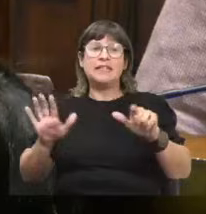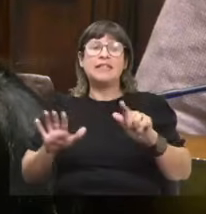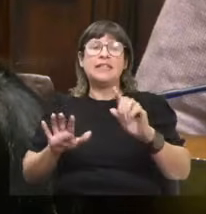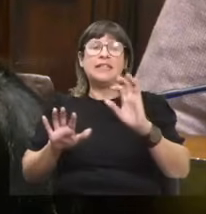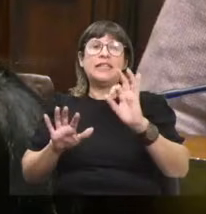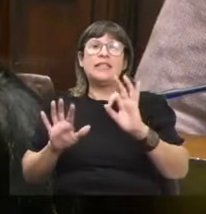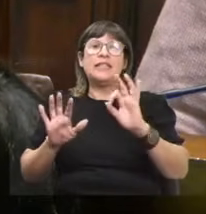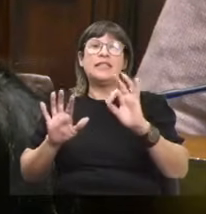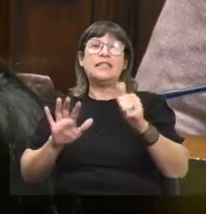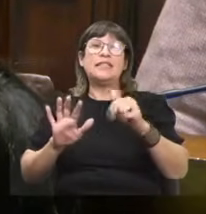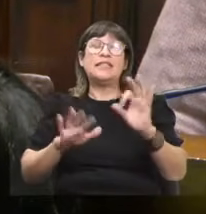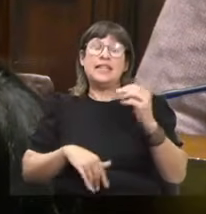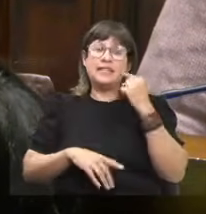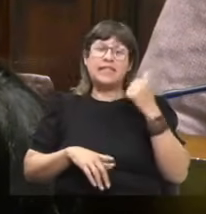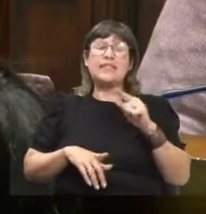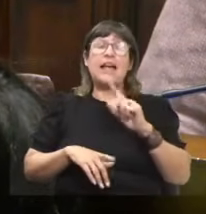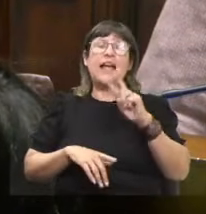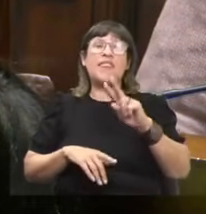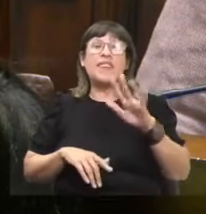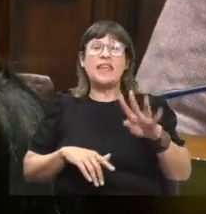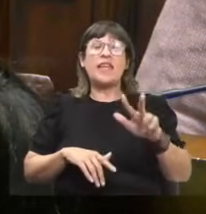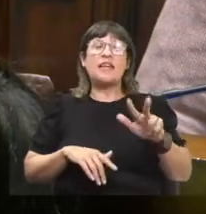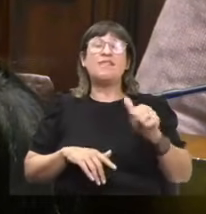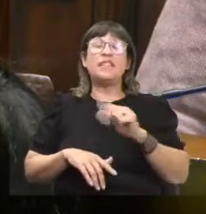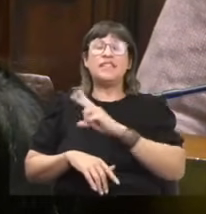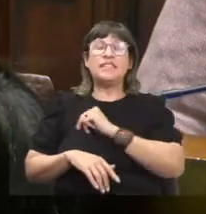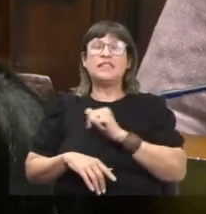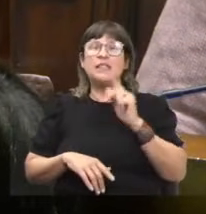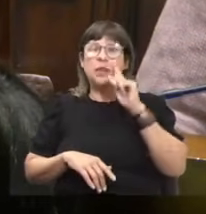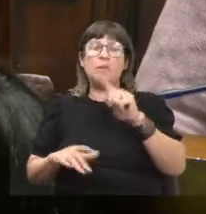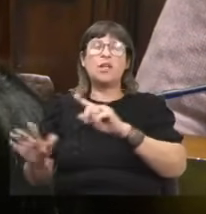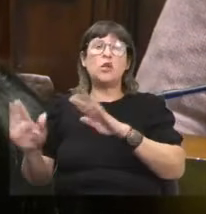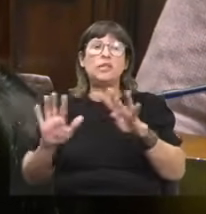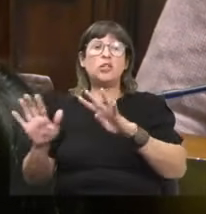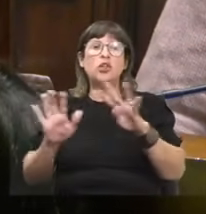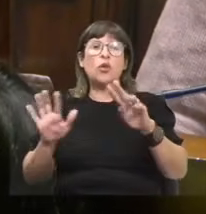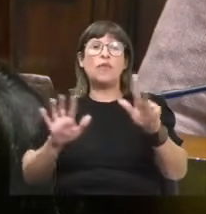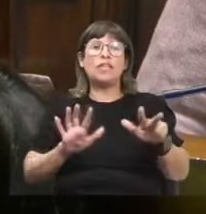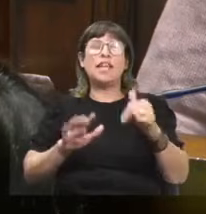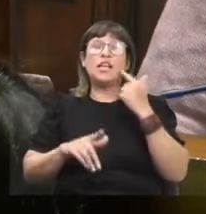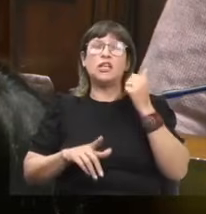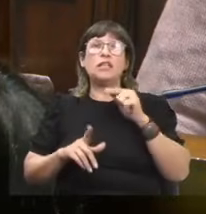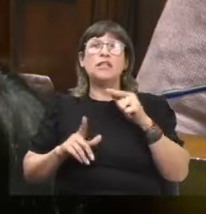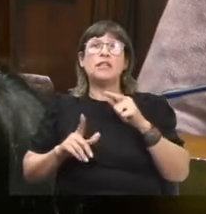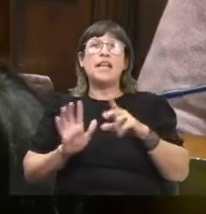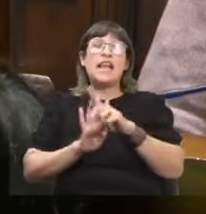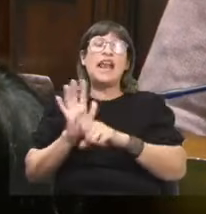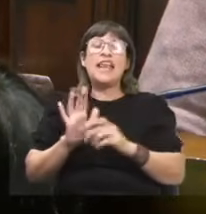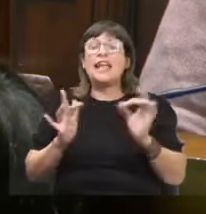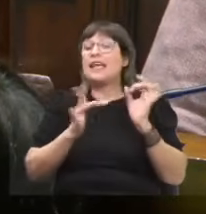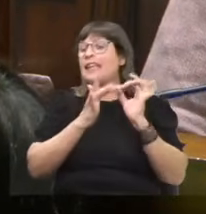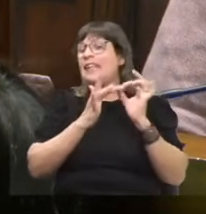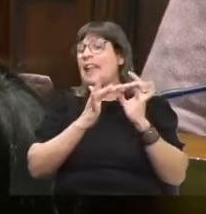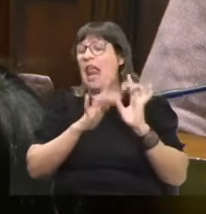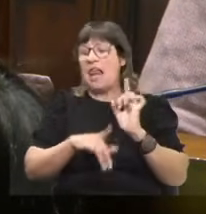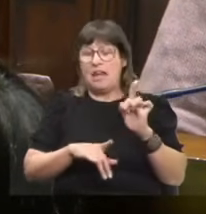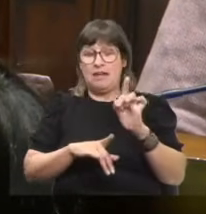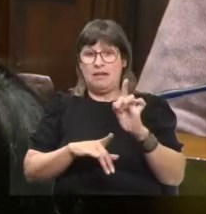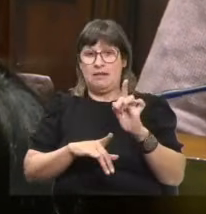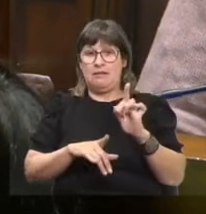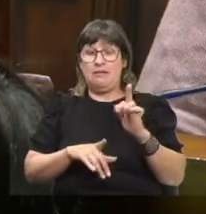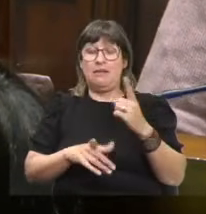17.060 del 23 de diciembre de 1998, denominada Ley Cristal. Ley